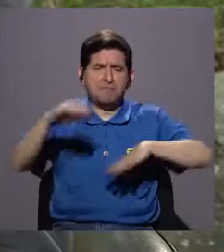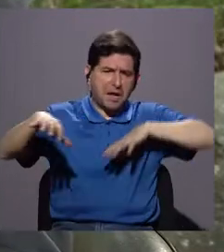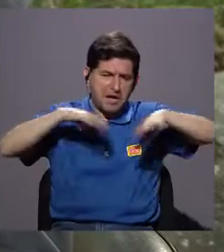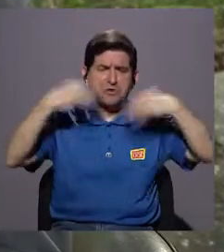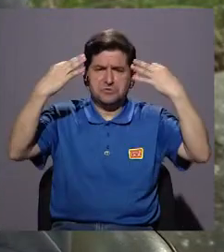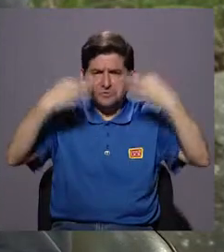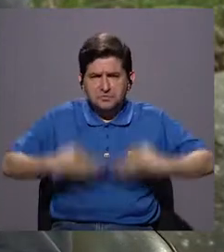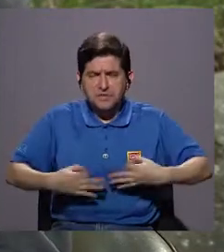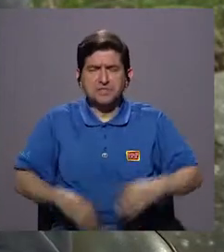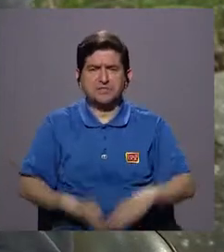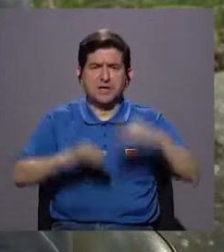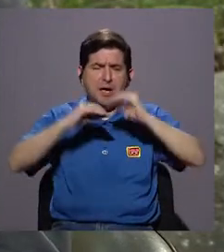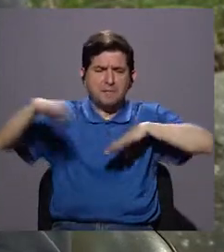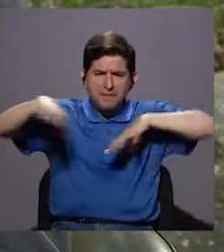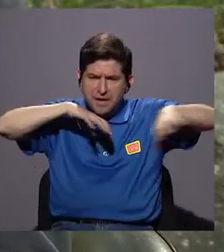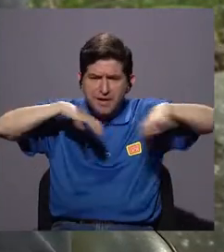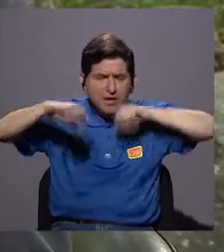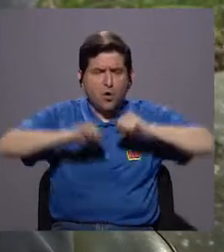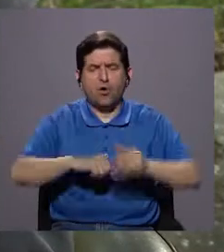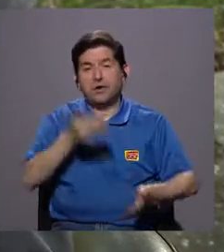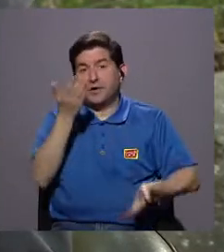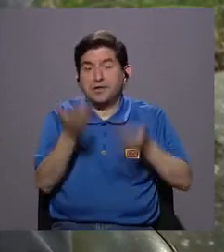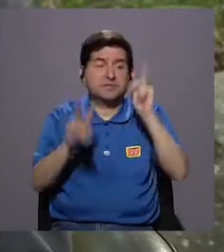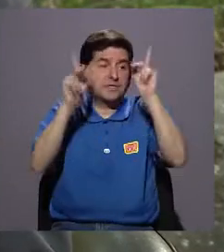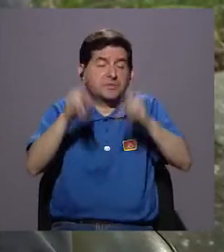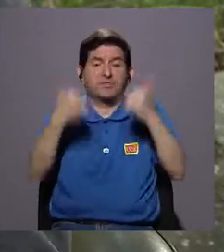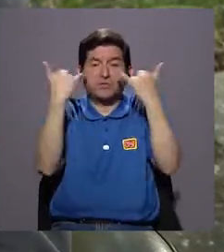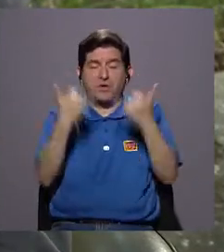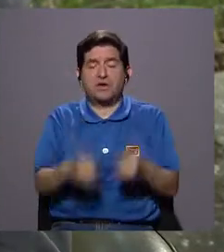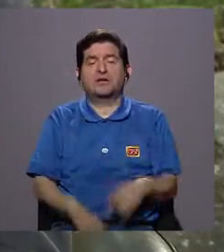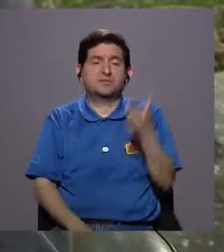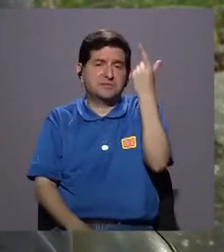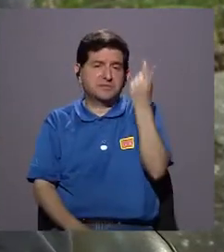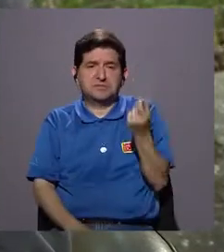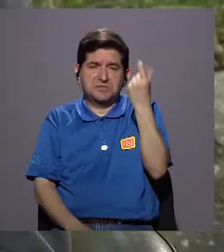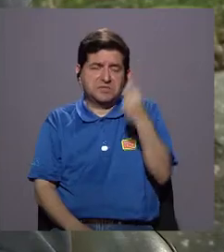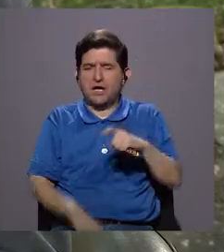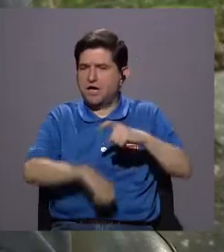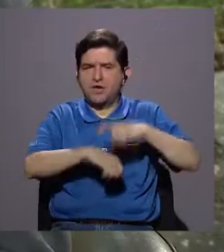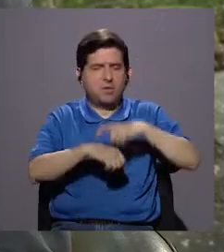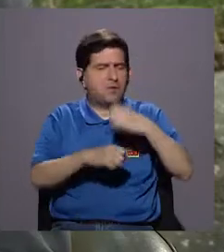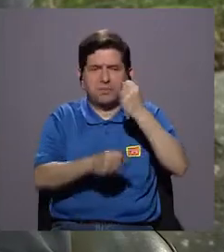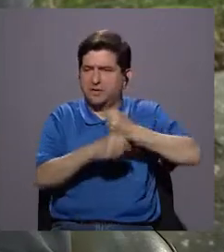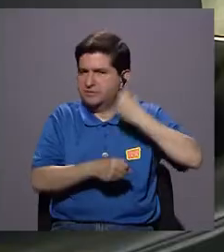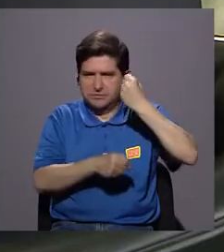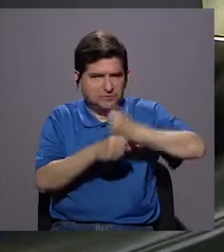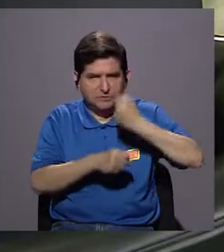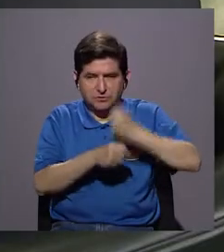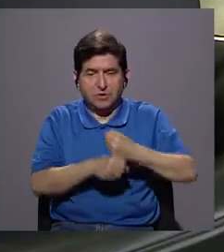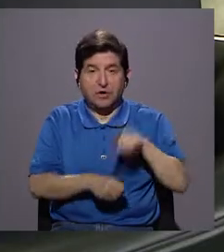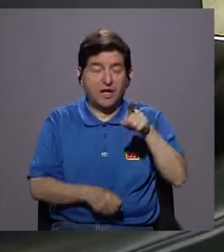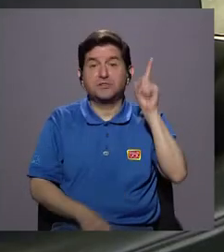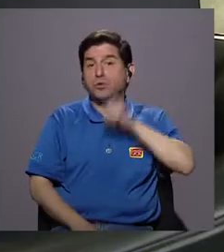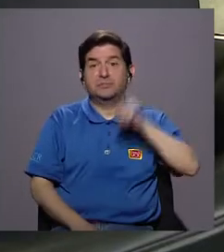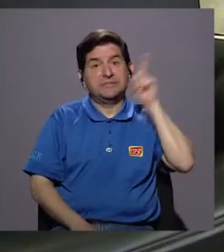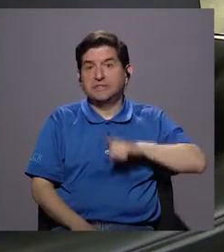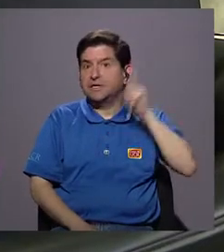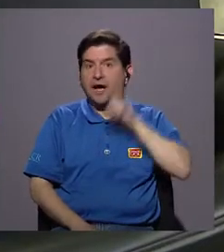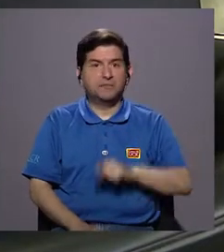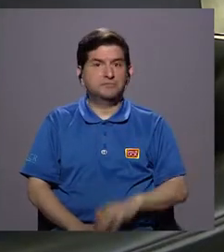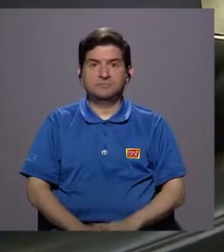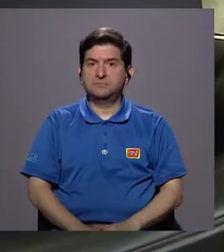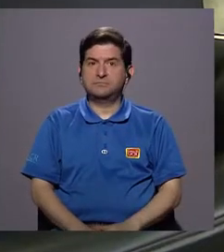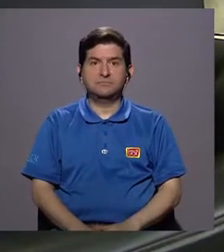ejercicio, hacemos menos actividades, tal vez la gente ya está retirada, no está en un momento productivo de la edad, y eso es una falacia,